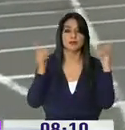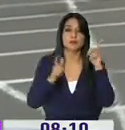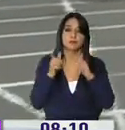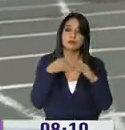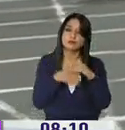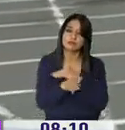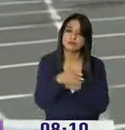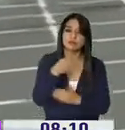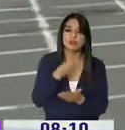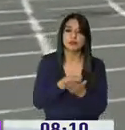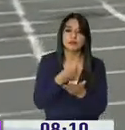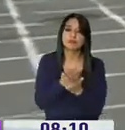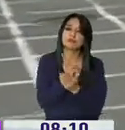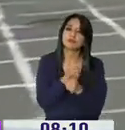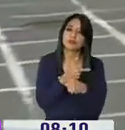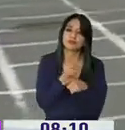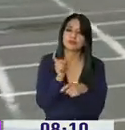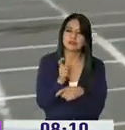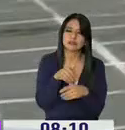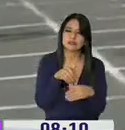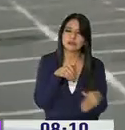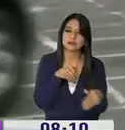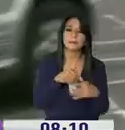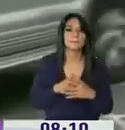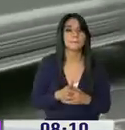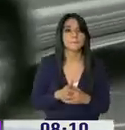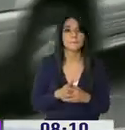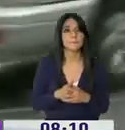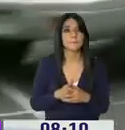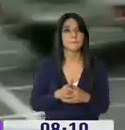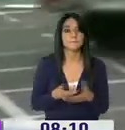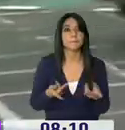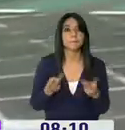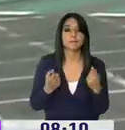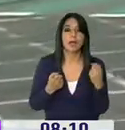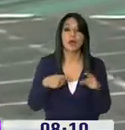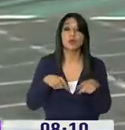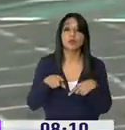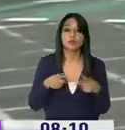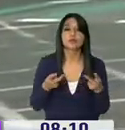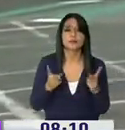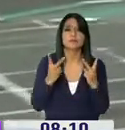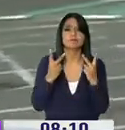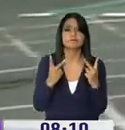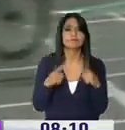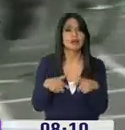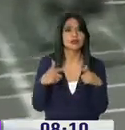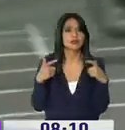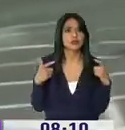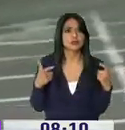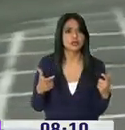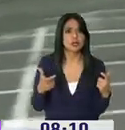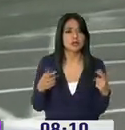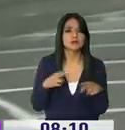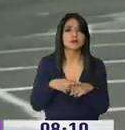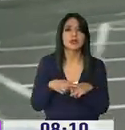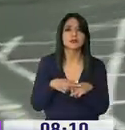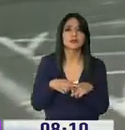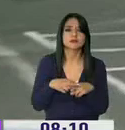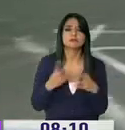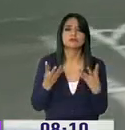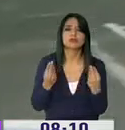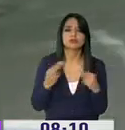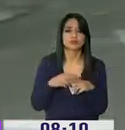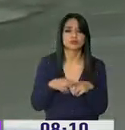comprar los distintos productos. Además, hay una importante carga vehicular a esta hora. En su mayoría también son taxis, hay mucho